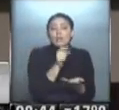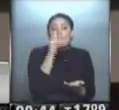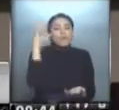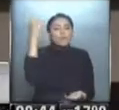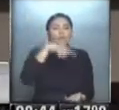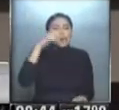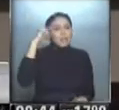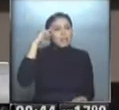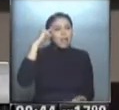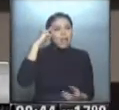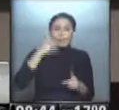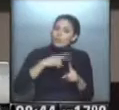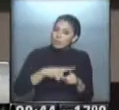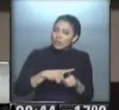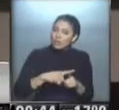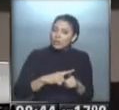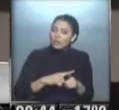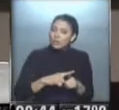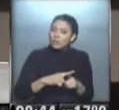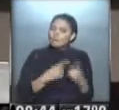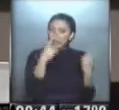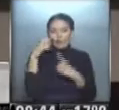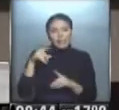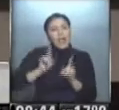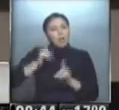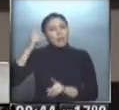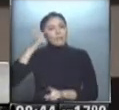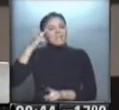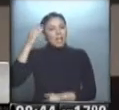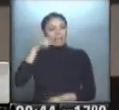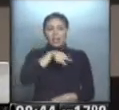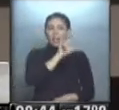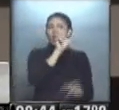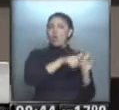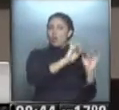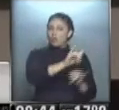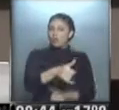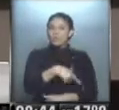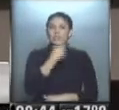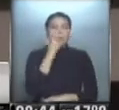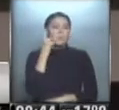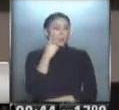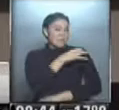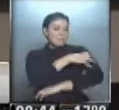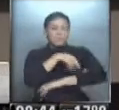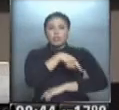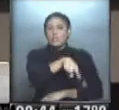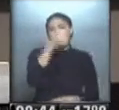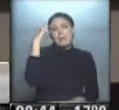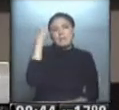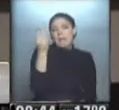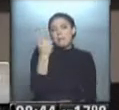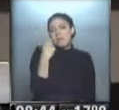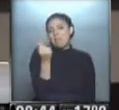pensamiento optimista de nuevo claramente diferente a lo que se pensaba no que estos chicos por vivir en esas zonas piensan que la vida